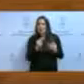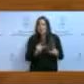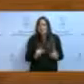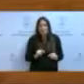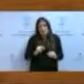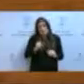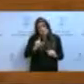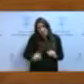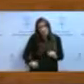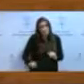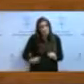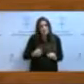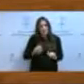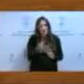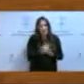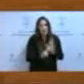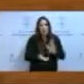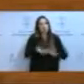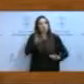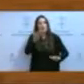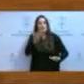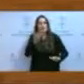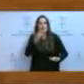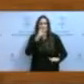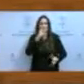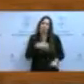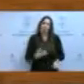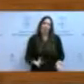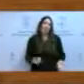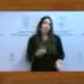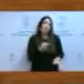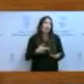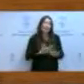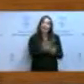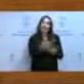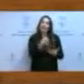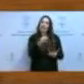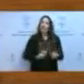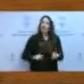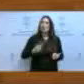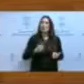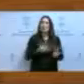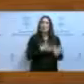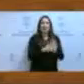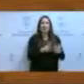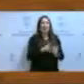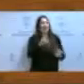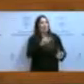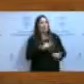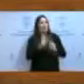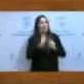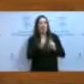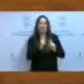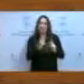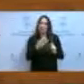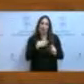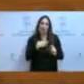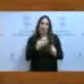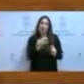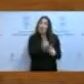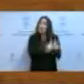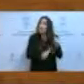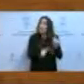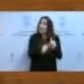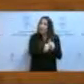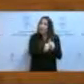puntúa. Consejera, no puede estar premiando siempre la oferta más barata. Empiece a priorizar el tratamiento a las